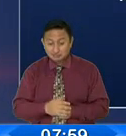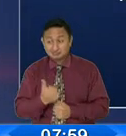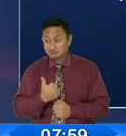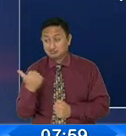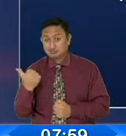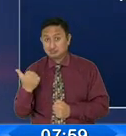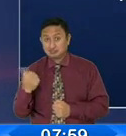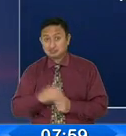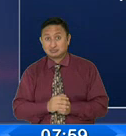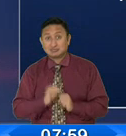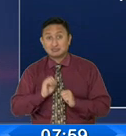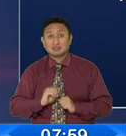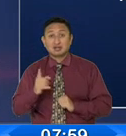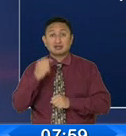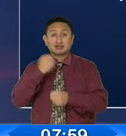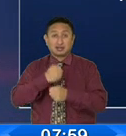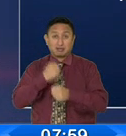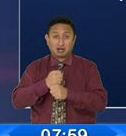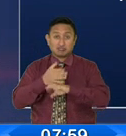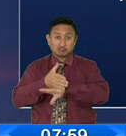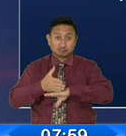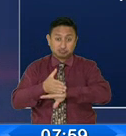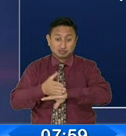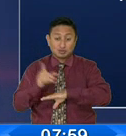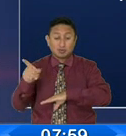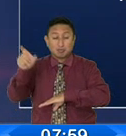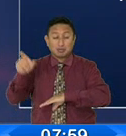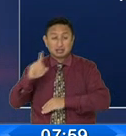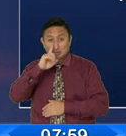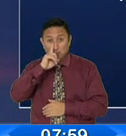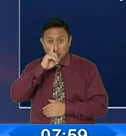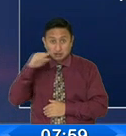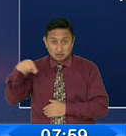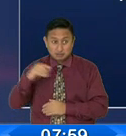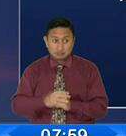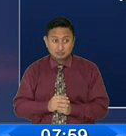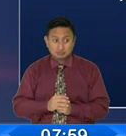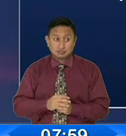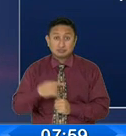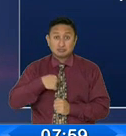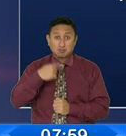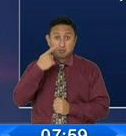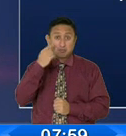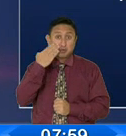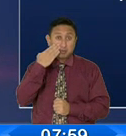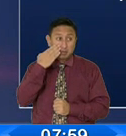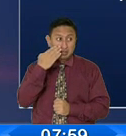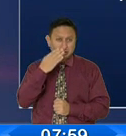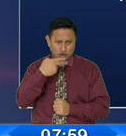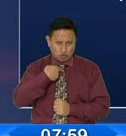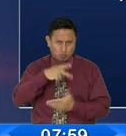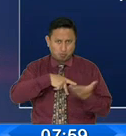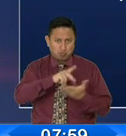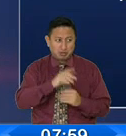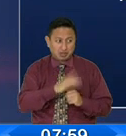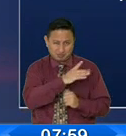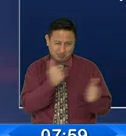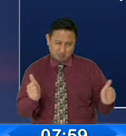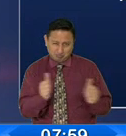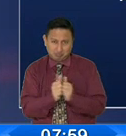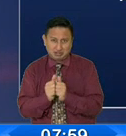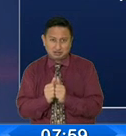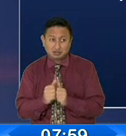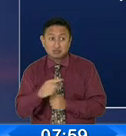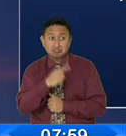una carpintería y de ahí uno de los trabajadores le ofreció plata a mi mamá para salir conmigo. Pensaron que yo era, no